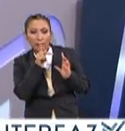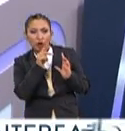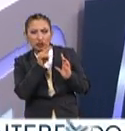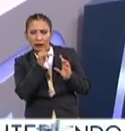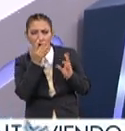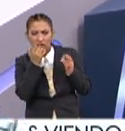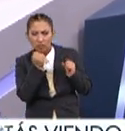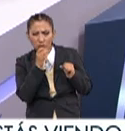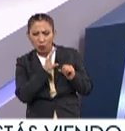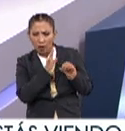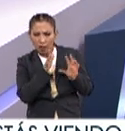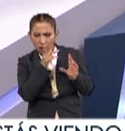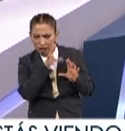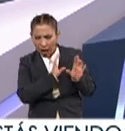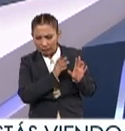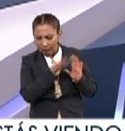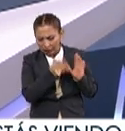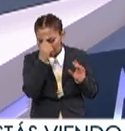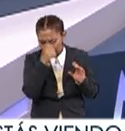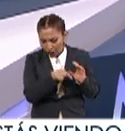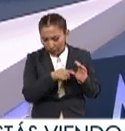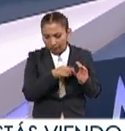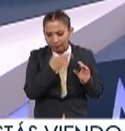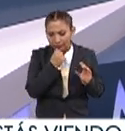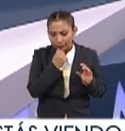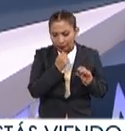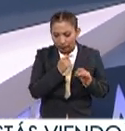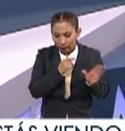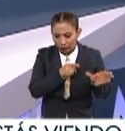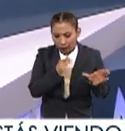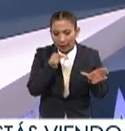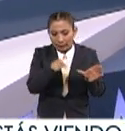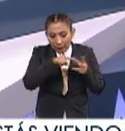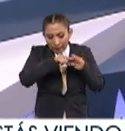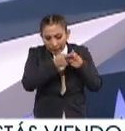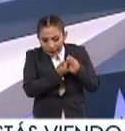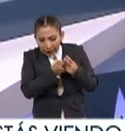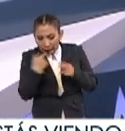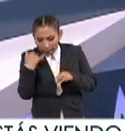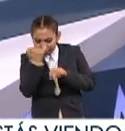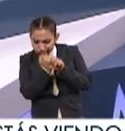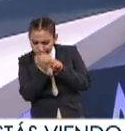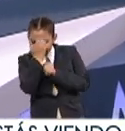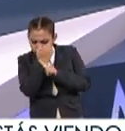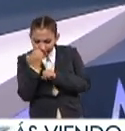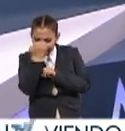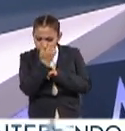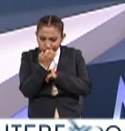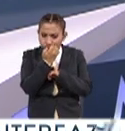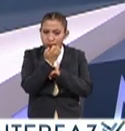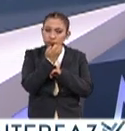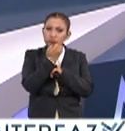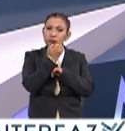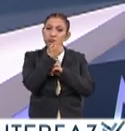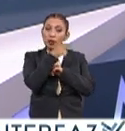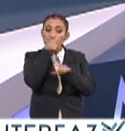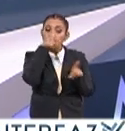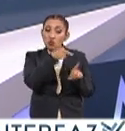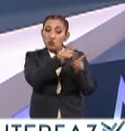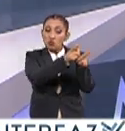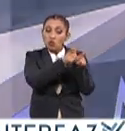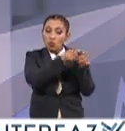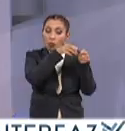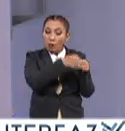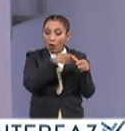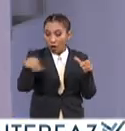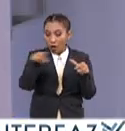estoy seguro del cáncer, creo que es cáncer de próstata. Están empezando este estudio. Es uno de los grupos